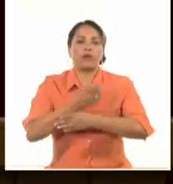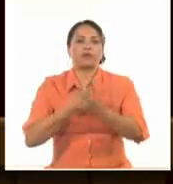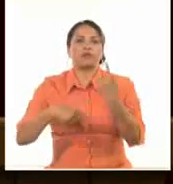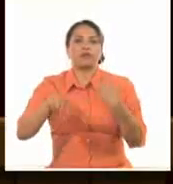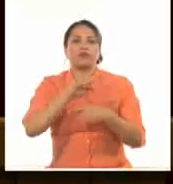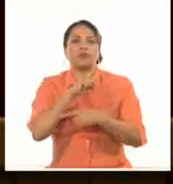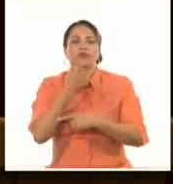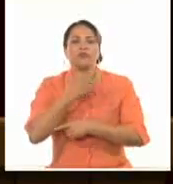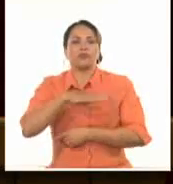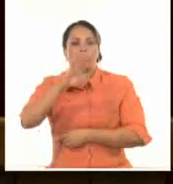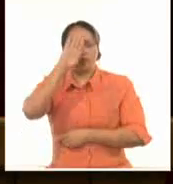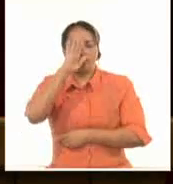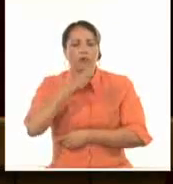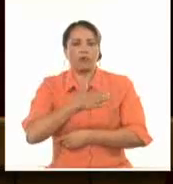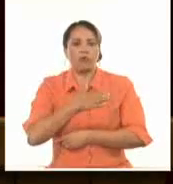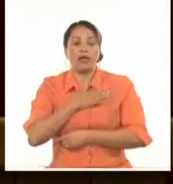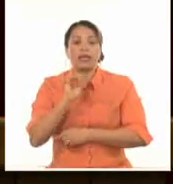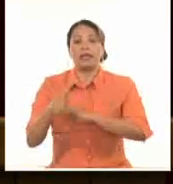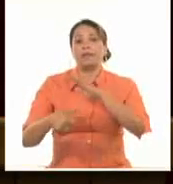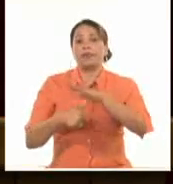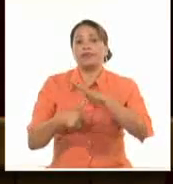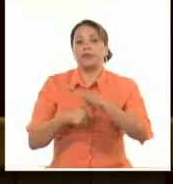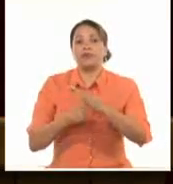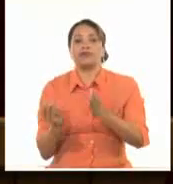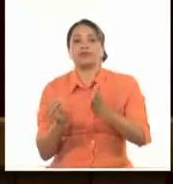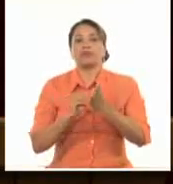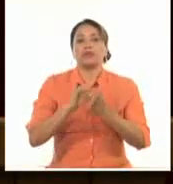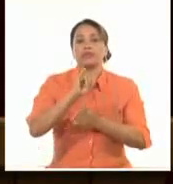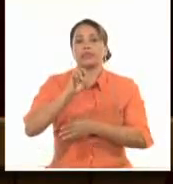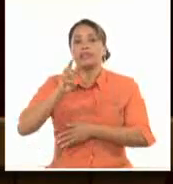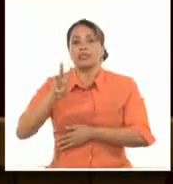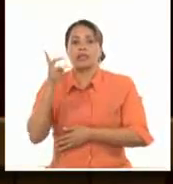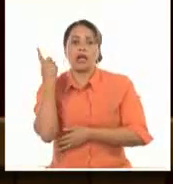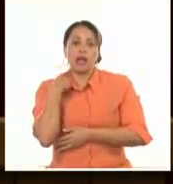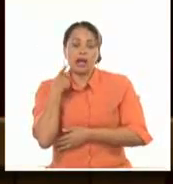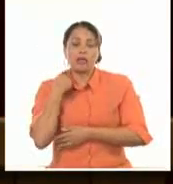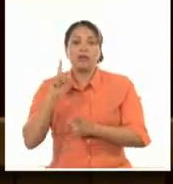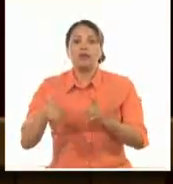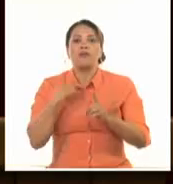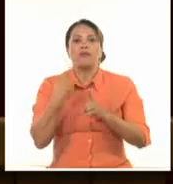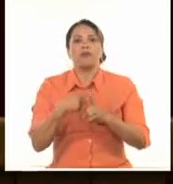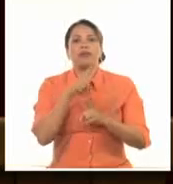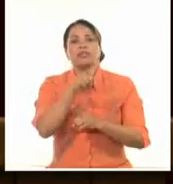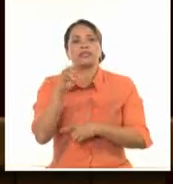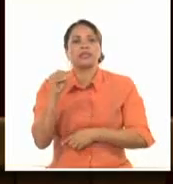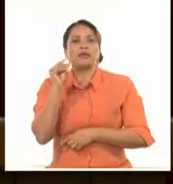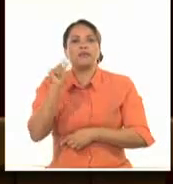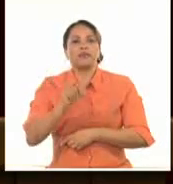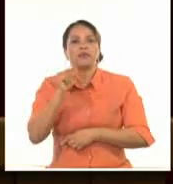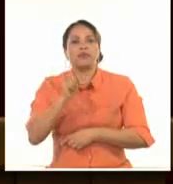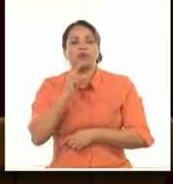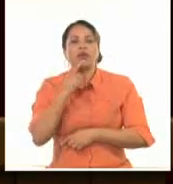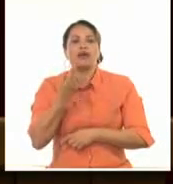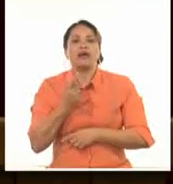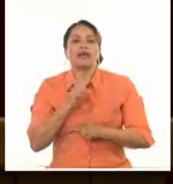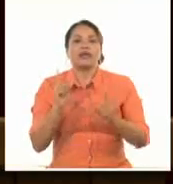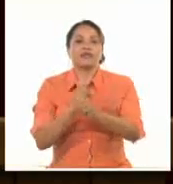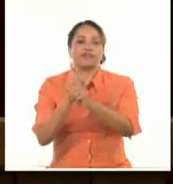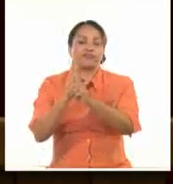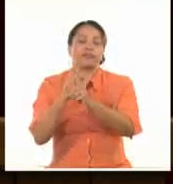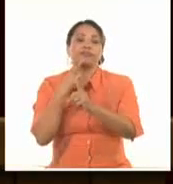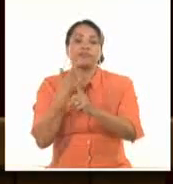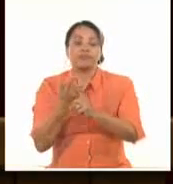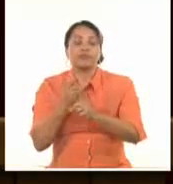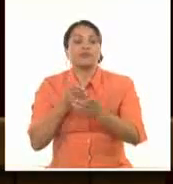presidente norteamericano decretó hace 63 años y una decena de sucesores ha endurecido sin pausa con el